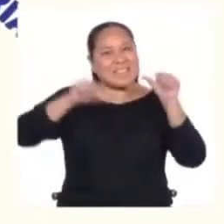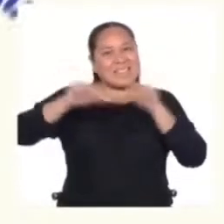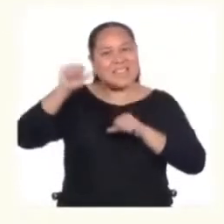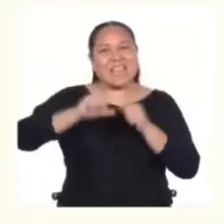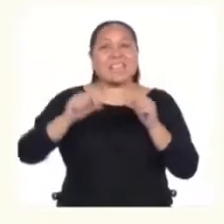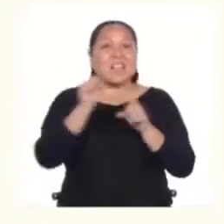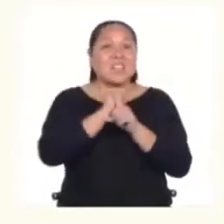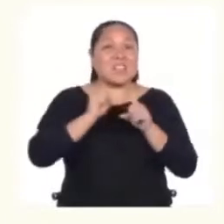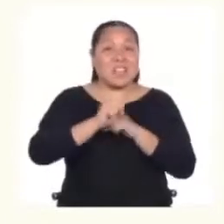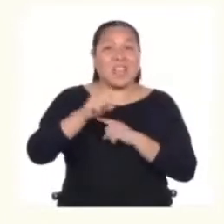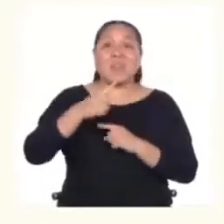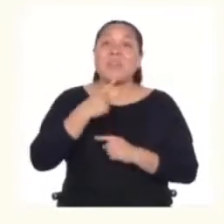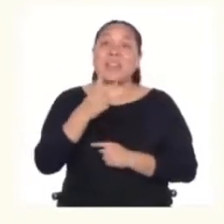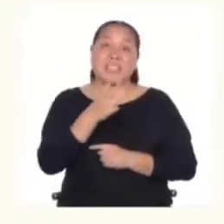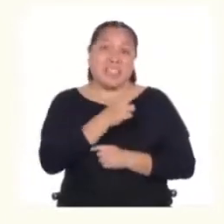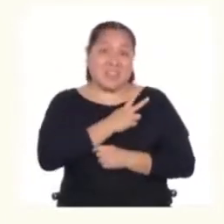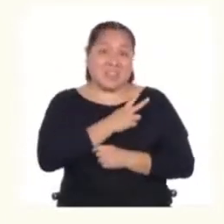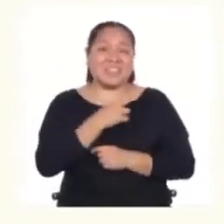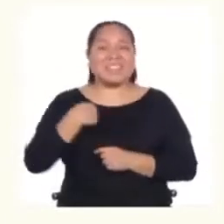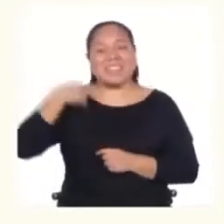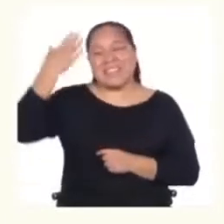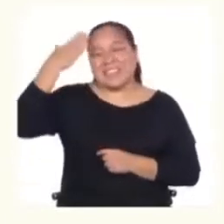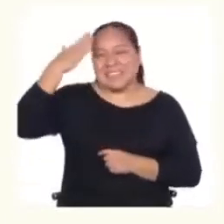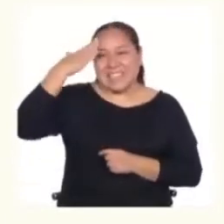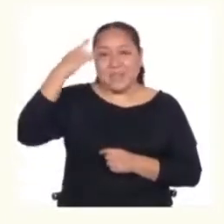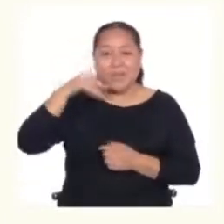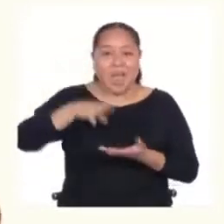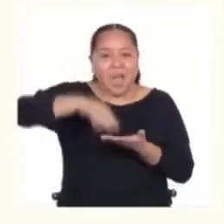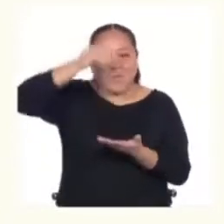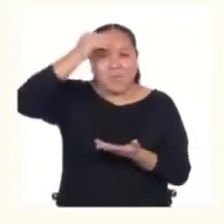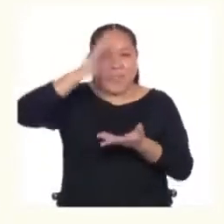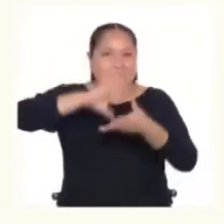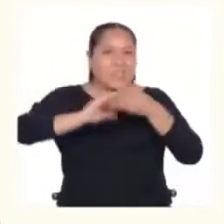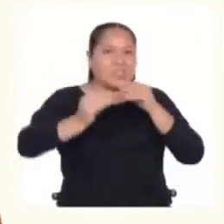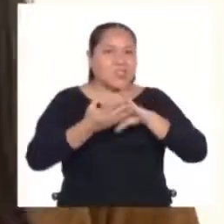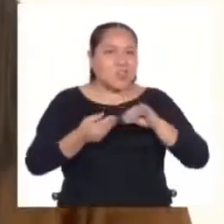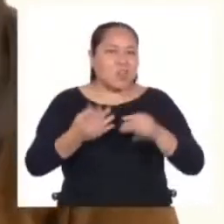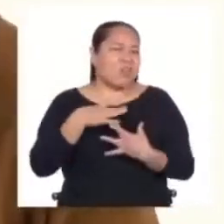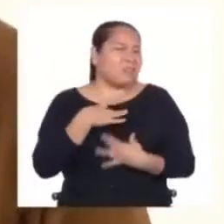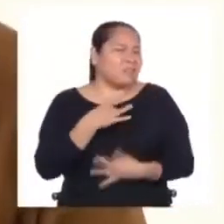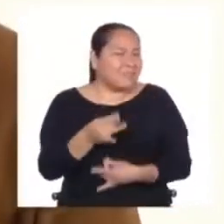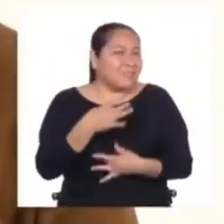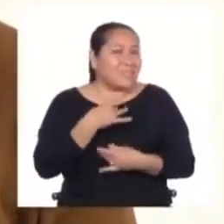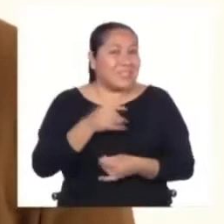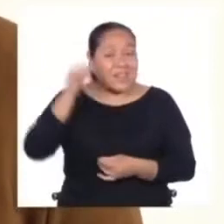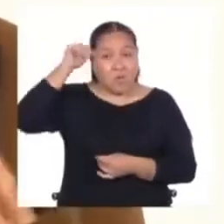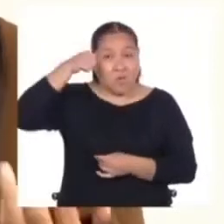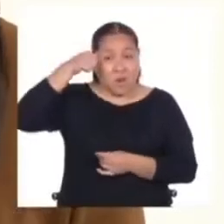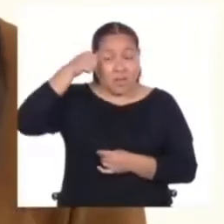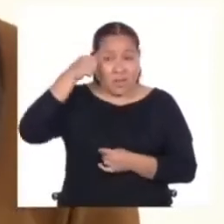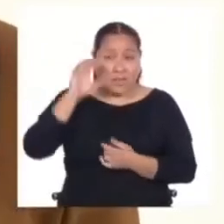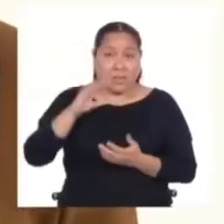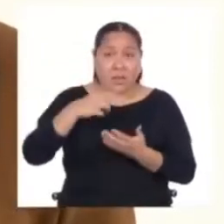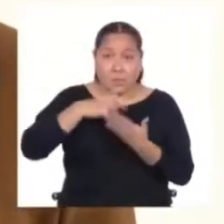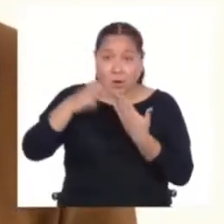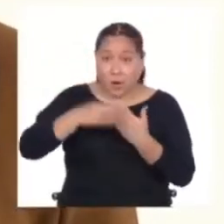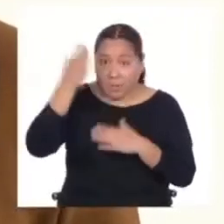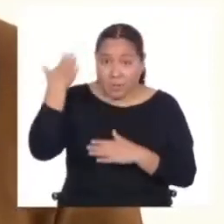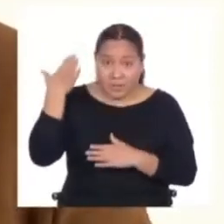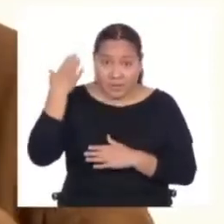de secundaria, ¿verdad? Yo sé, es que aprender sobre historia es súper interesante. ¿Recuerdan en qué nos quedamos el programa